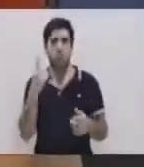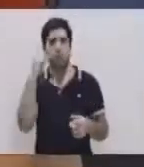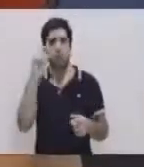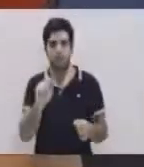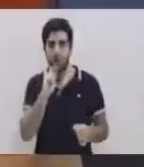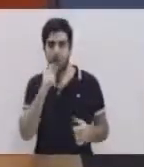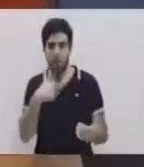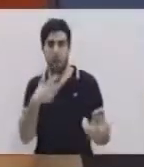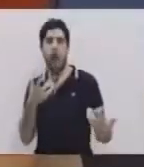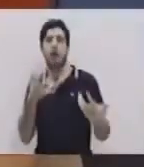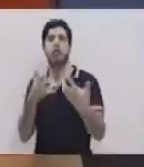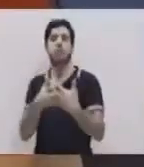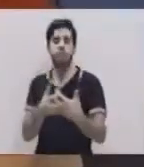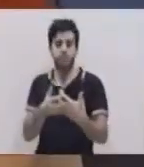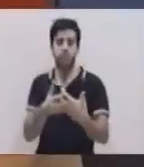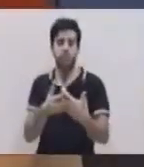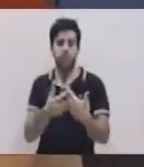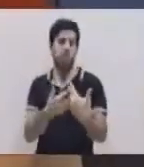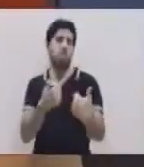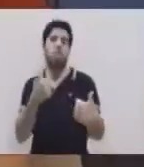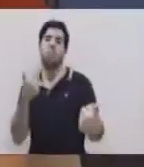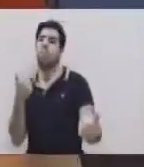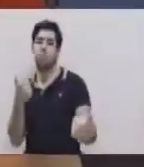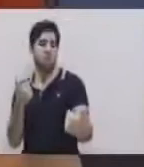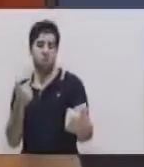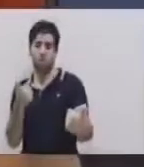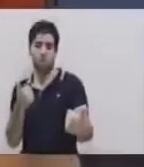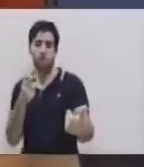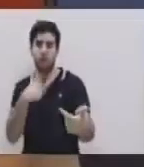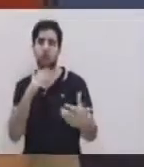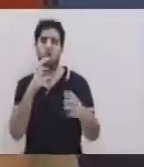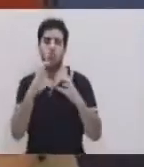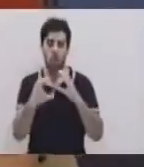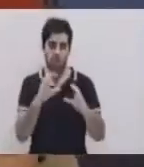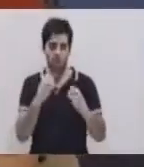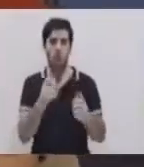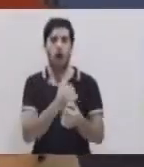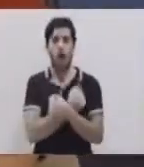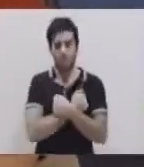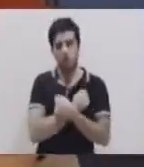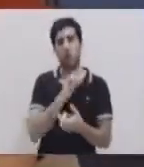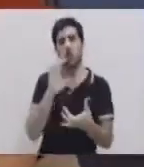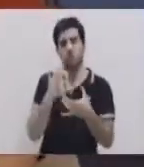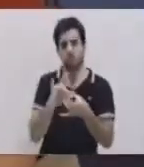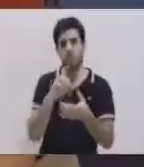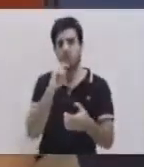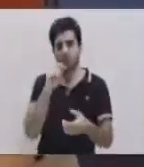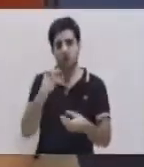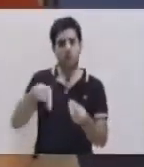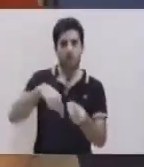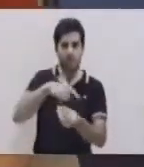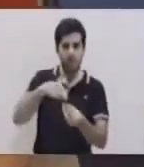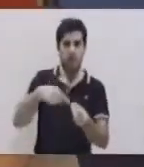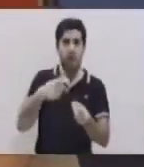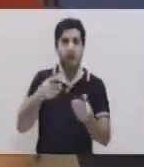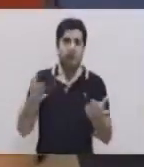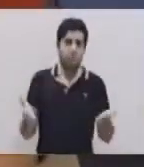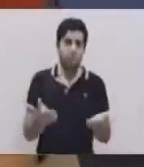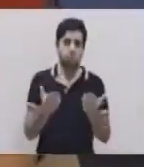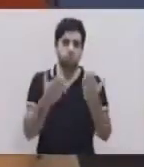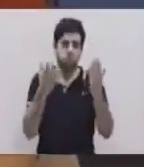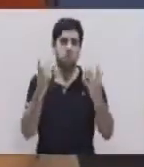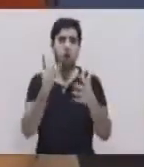en sintonía de entender bien el lenguaje del amor de la familia, pues van a tener resultados realmente positivos,